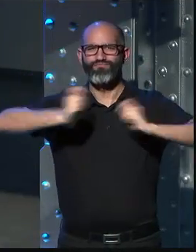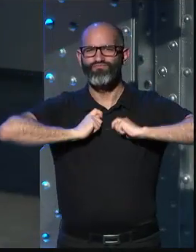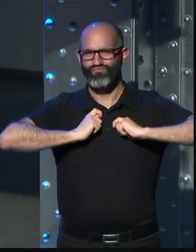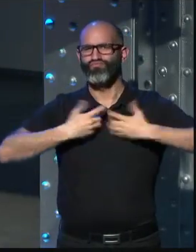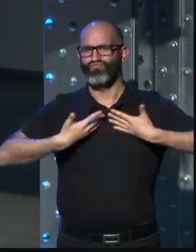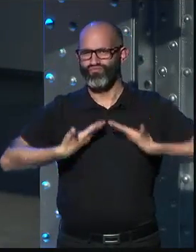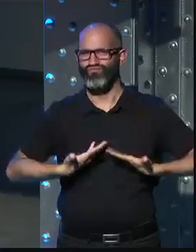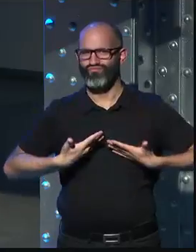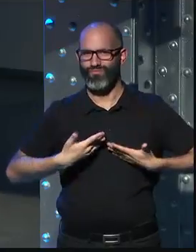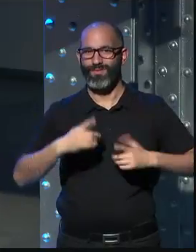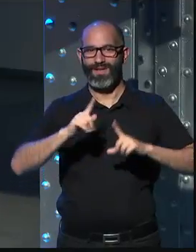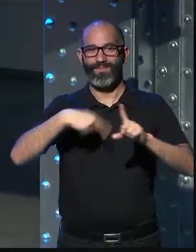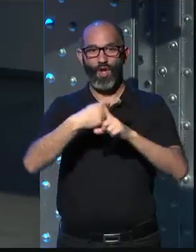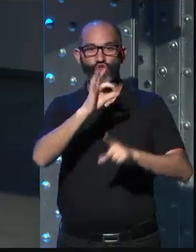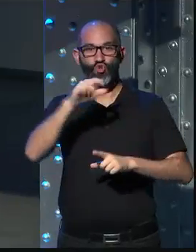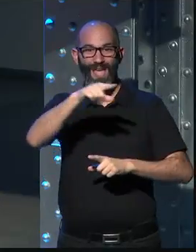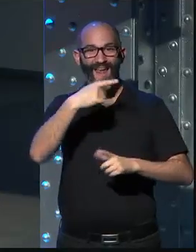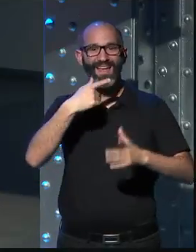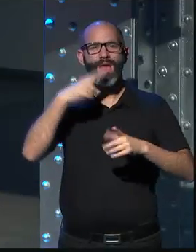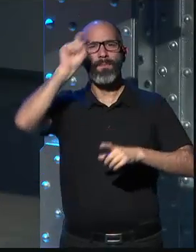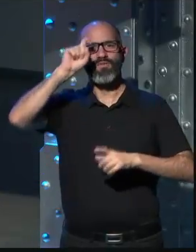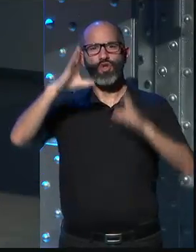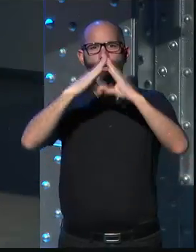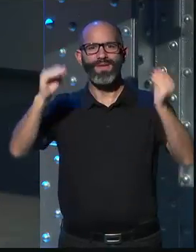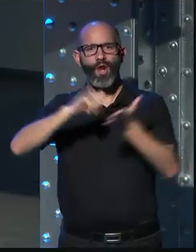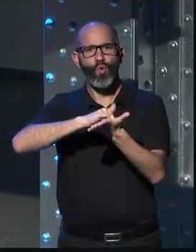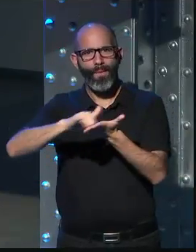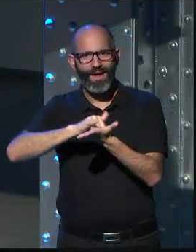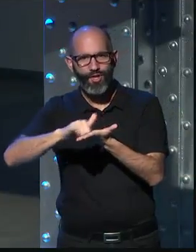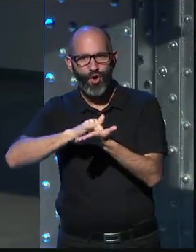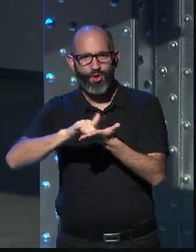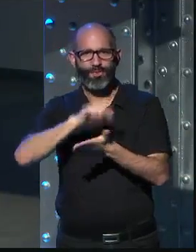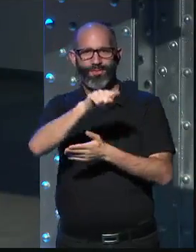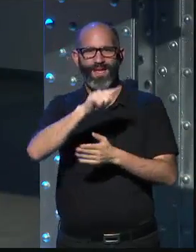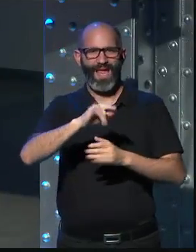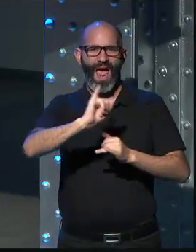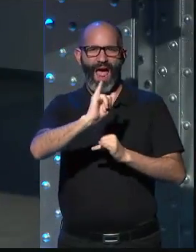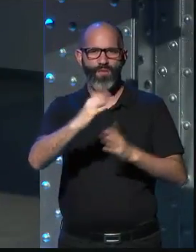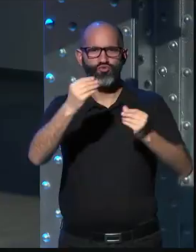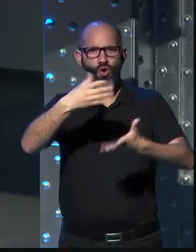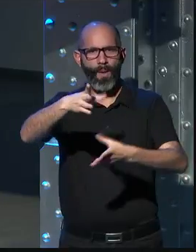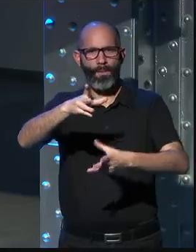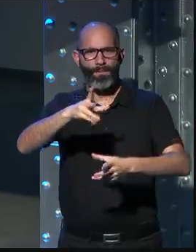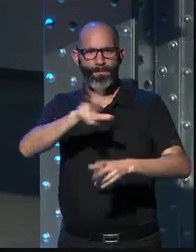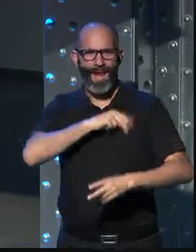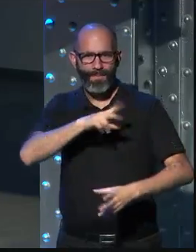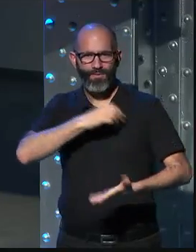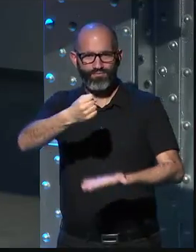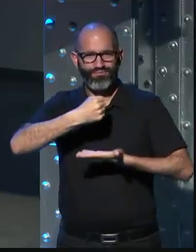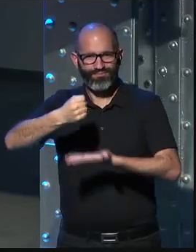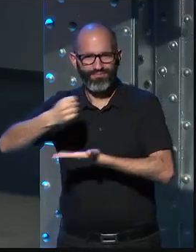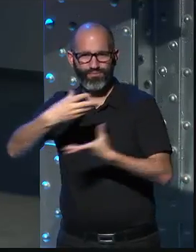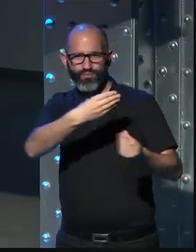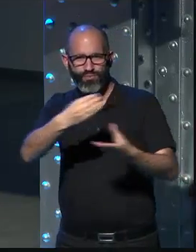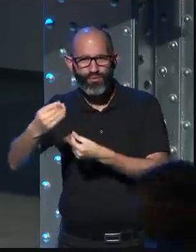la State University de Nueva York, tiene una gran cantidad de galardones, trabaja habitualmente, colabora